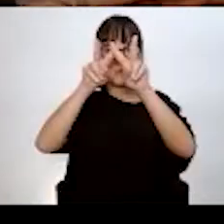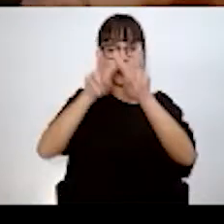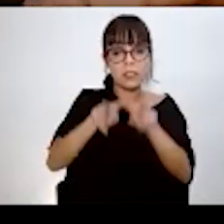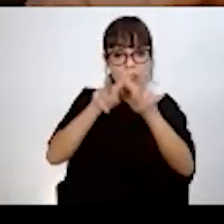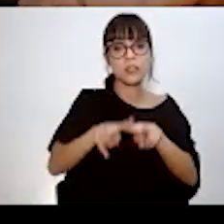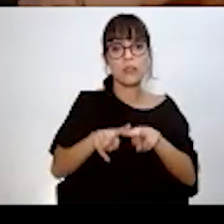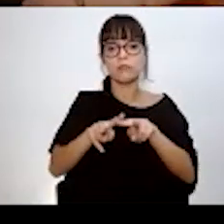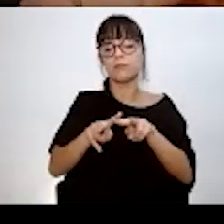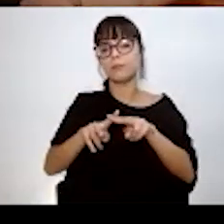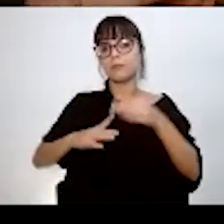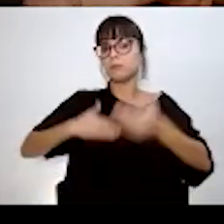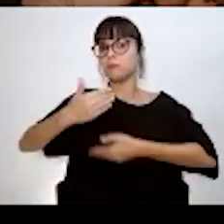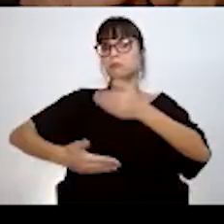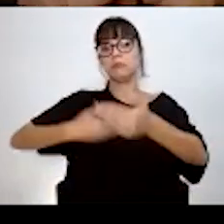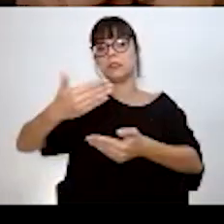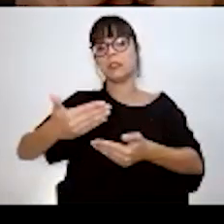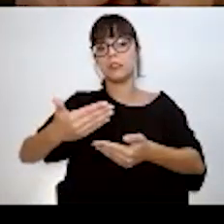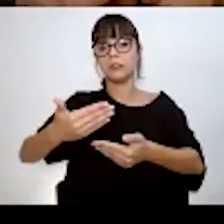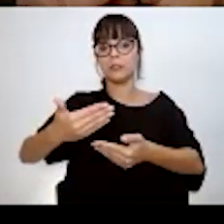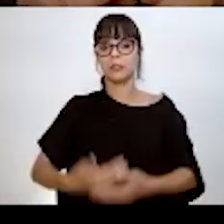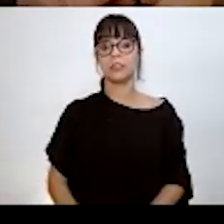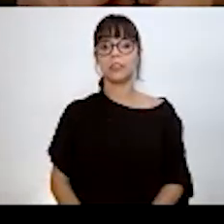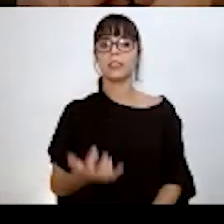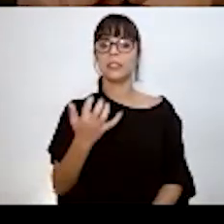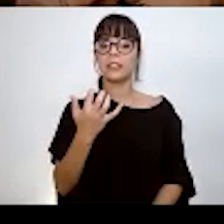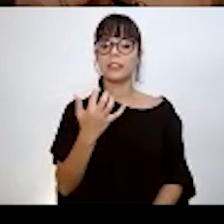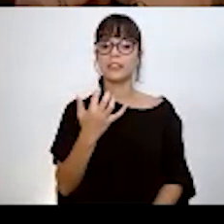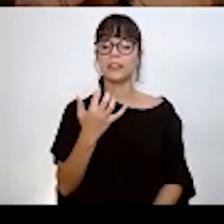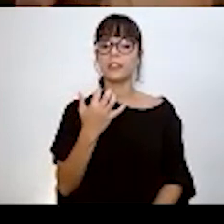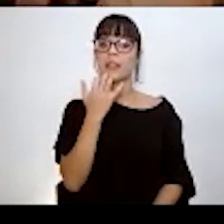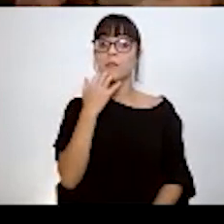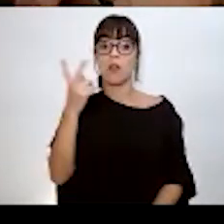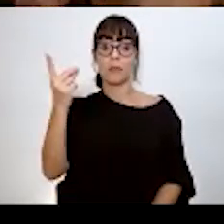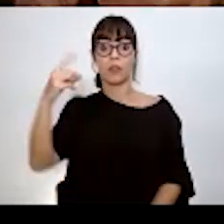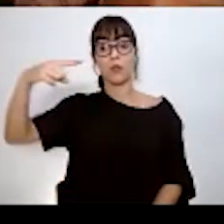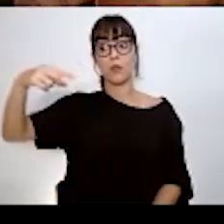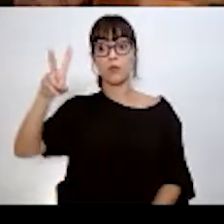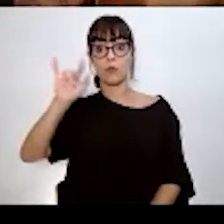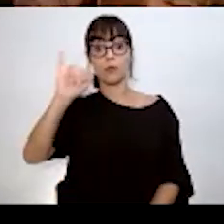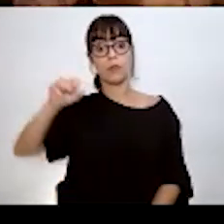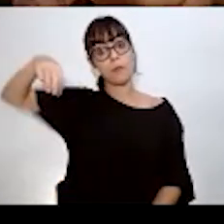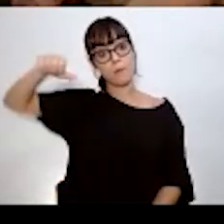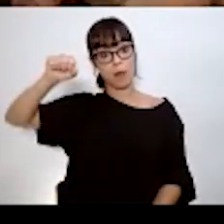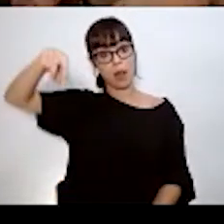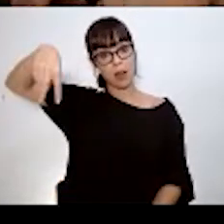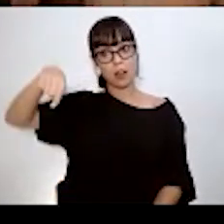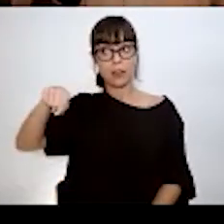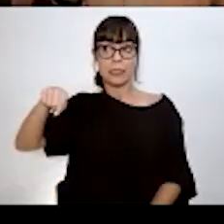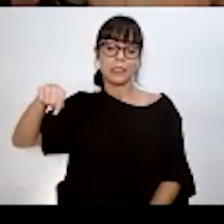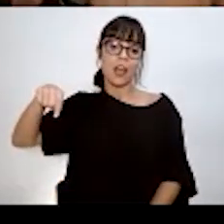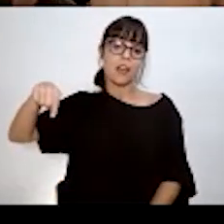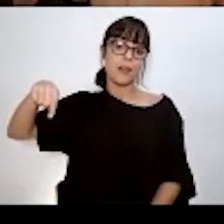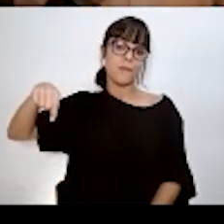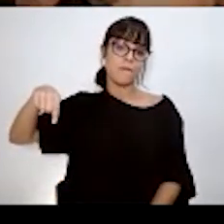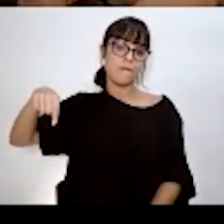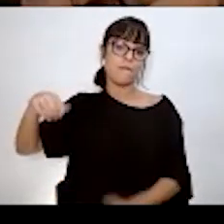que podríamos separar como particular los trabajos de Sergio Martín de Guzmán, pero que a partir de este momento nos encontramos con que empiezan a primar